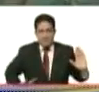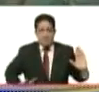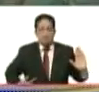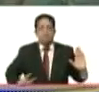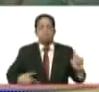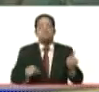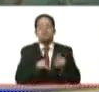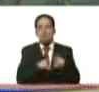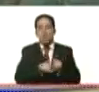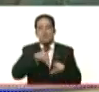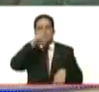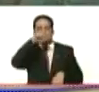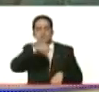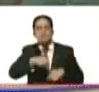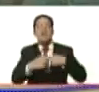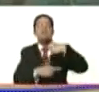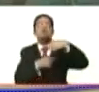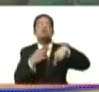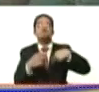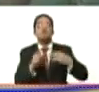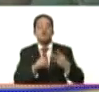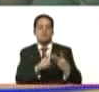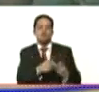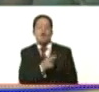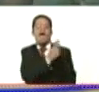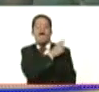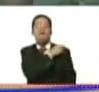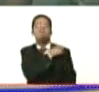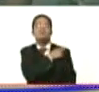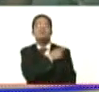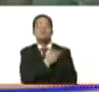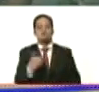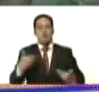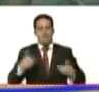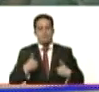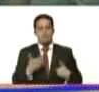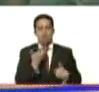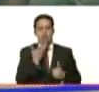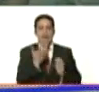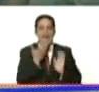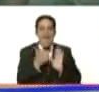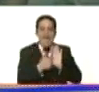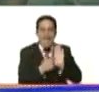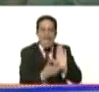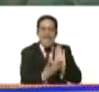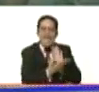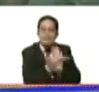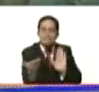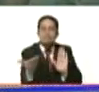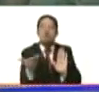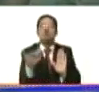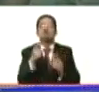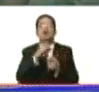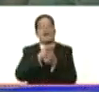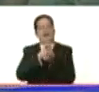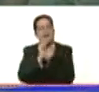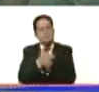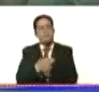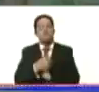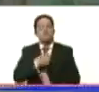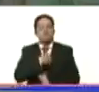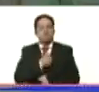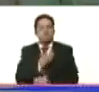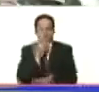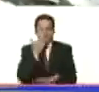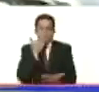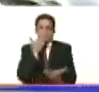militante revolucionario, como comandante en jefe, para yo dar el ejemplo en los cambios que necesita el país y ponerme al frente de